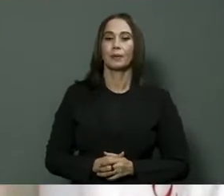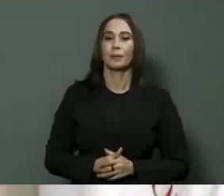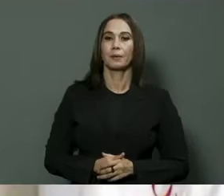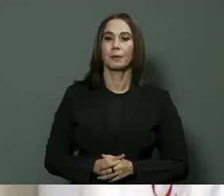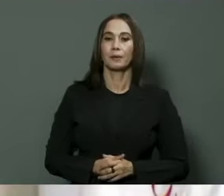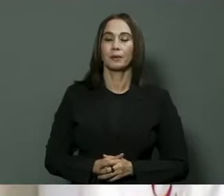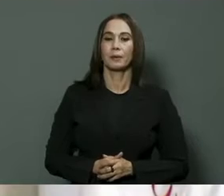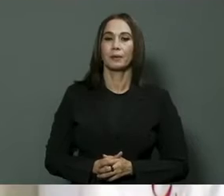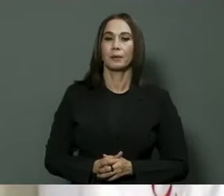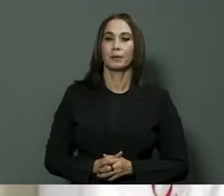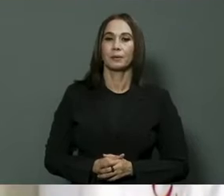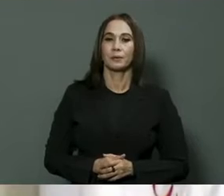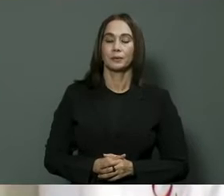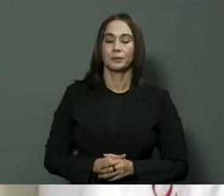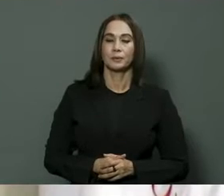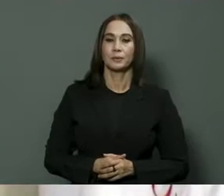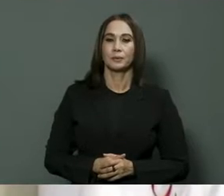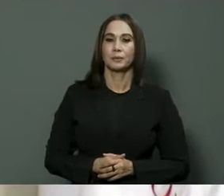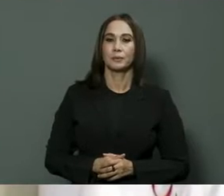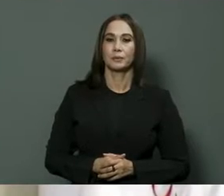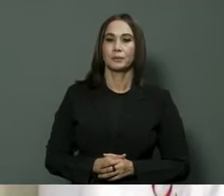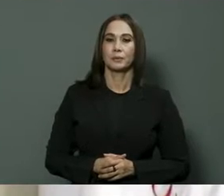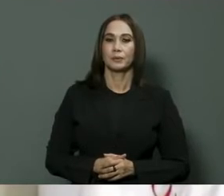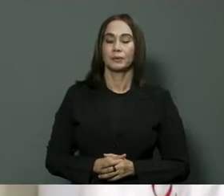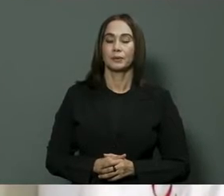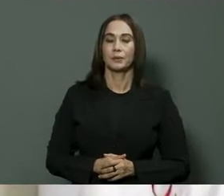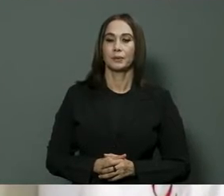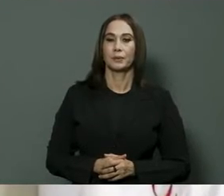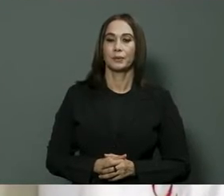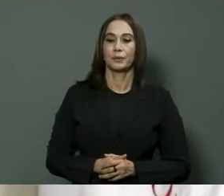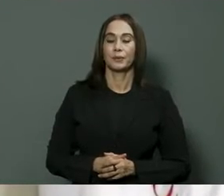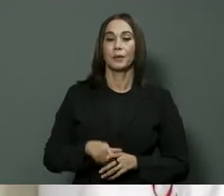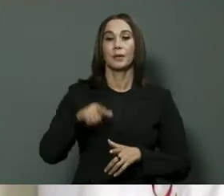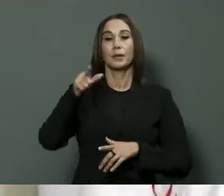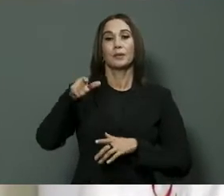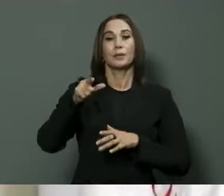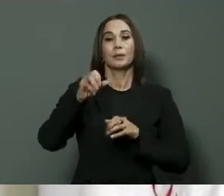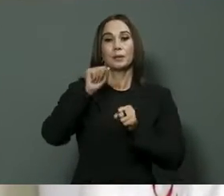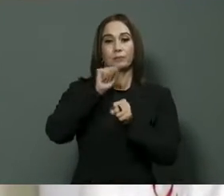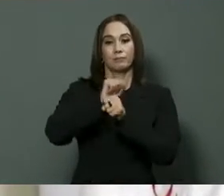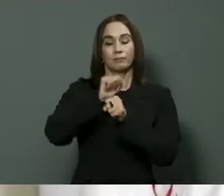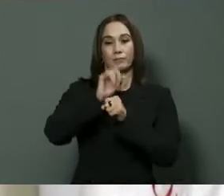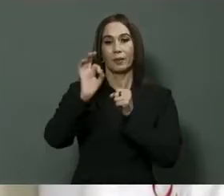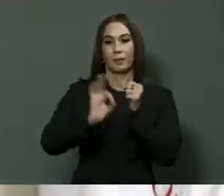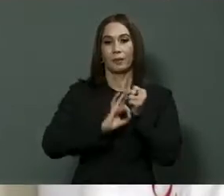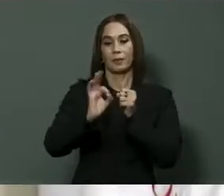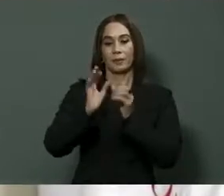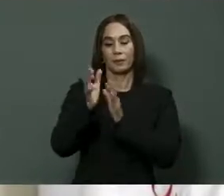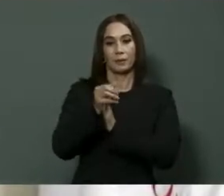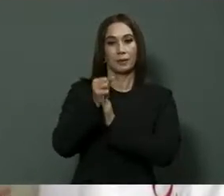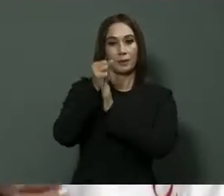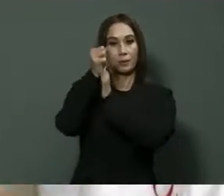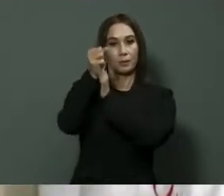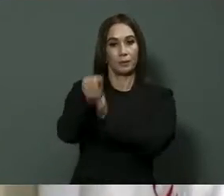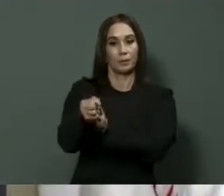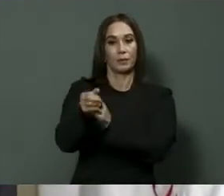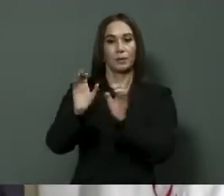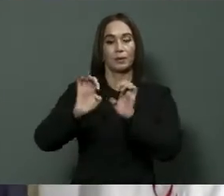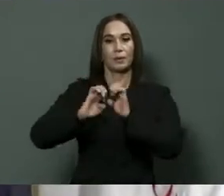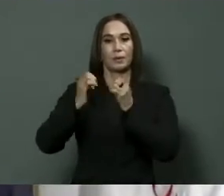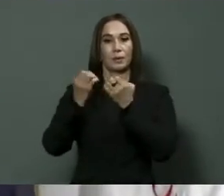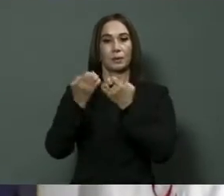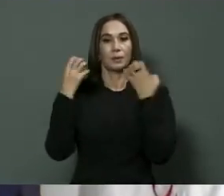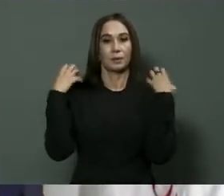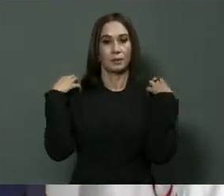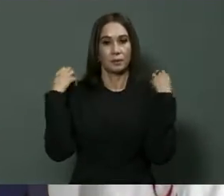Dentro de las funciones inherentes a su alta posición está la de la Coordinación General del